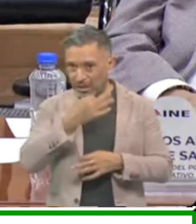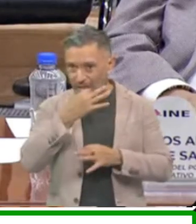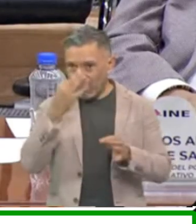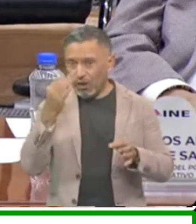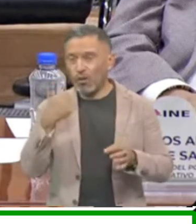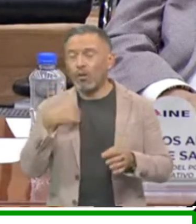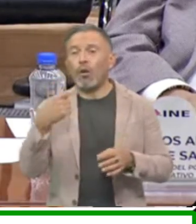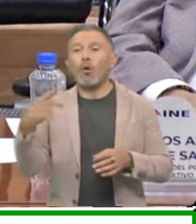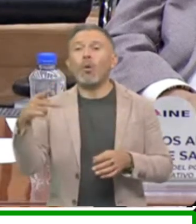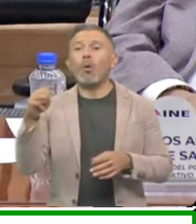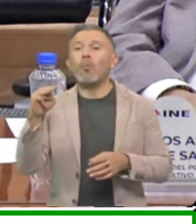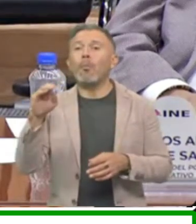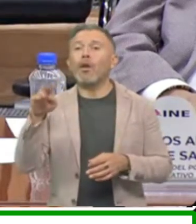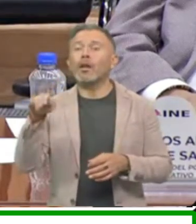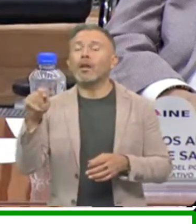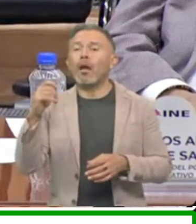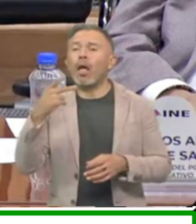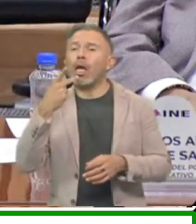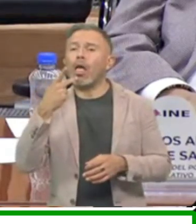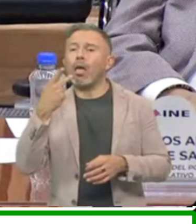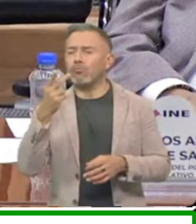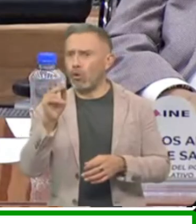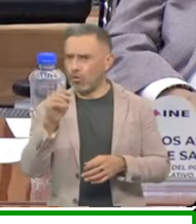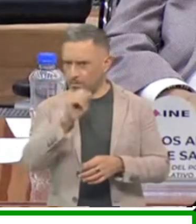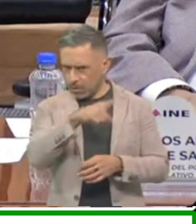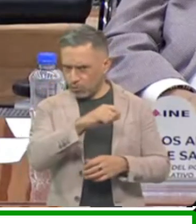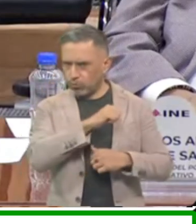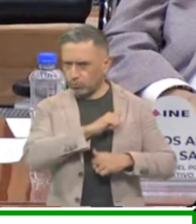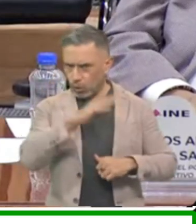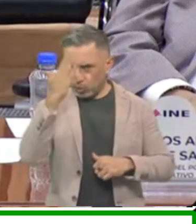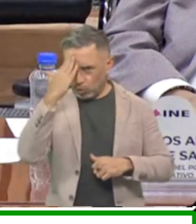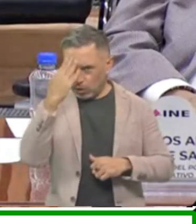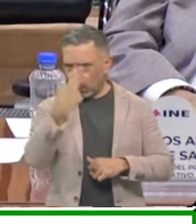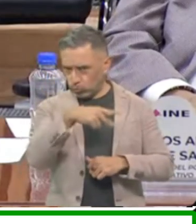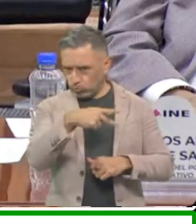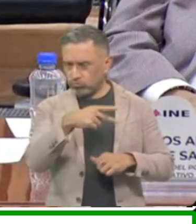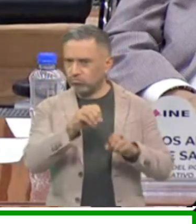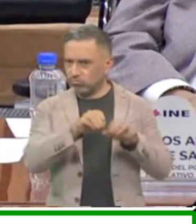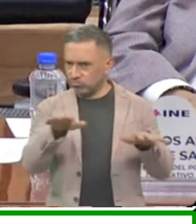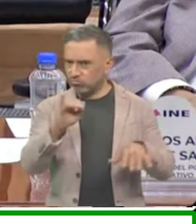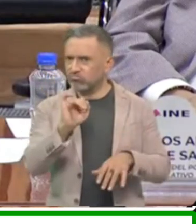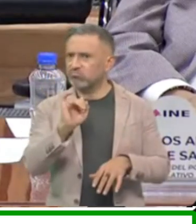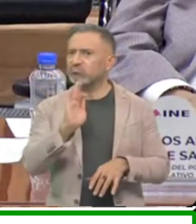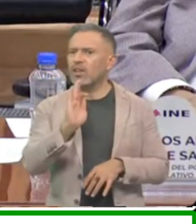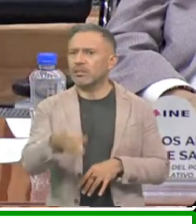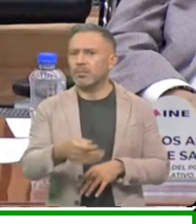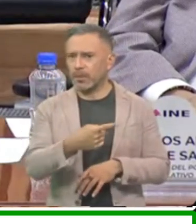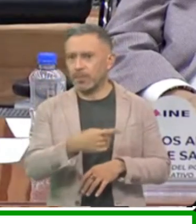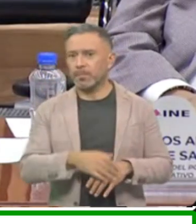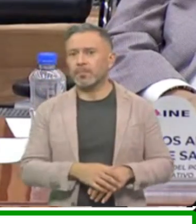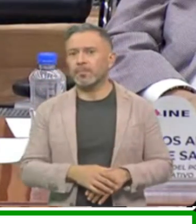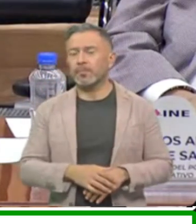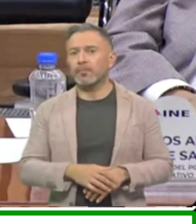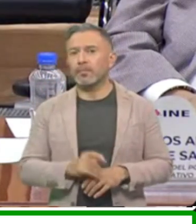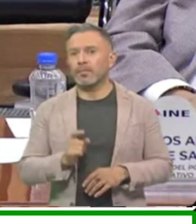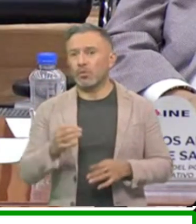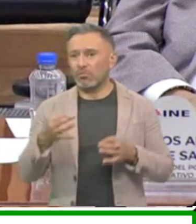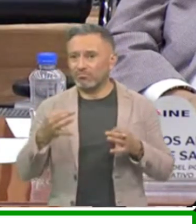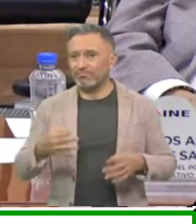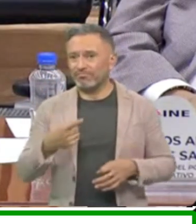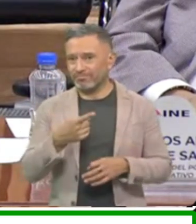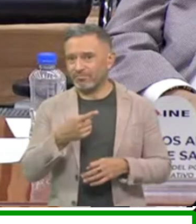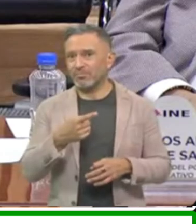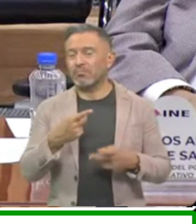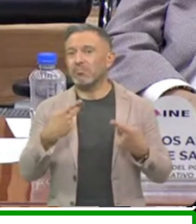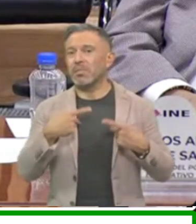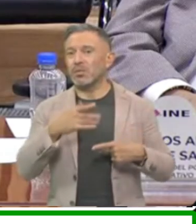aseveración de Morena, es la propia autoridad la que lo reconoce, la que lo divulga. No es digno el electorado de